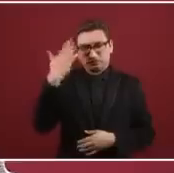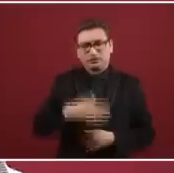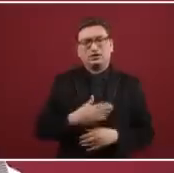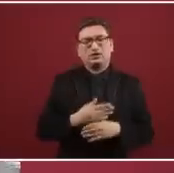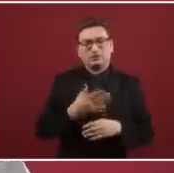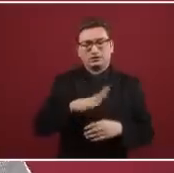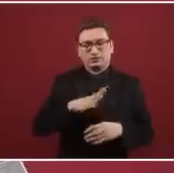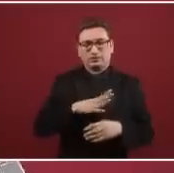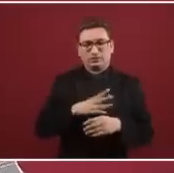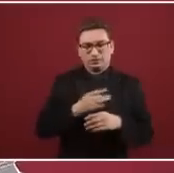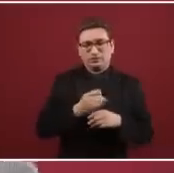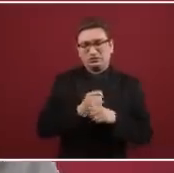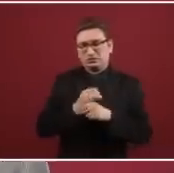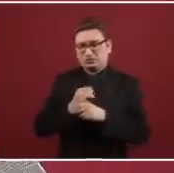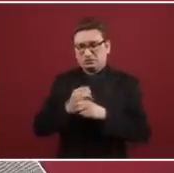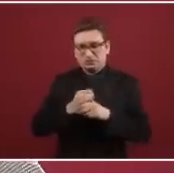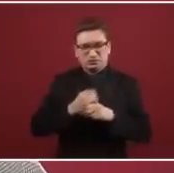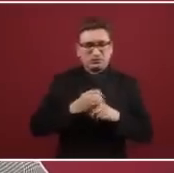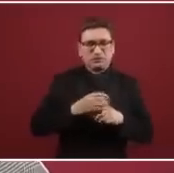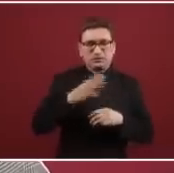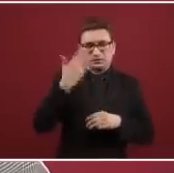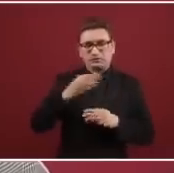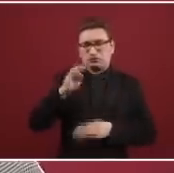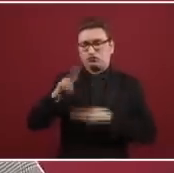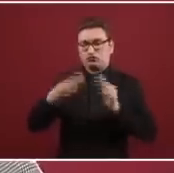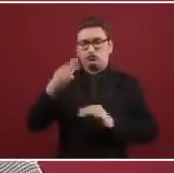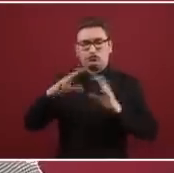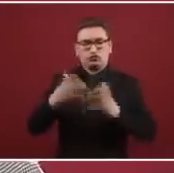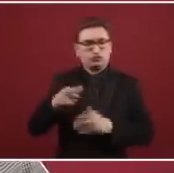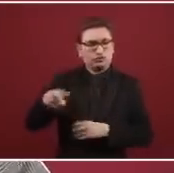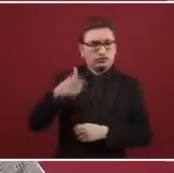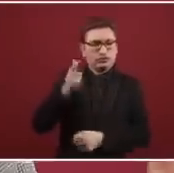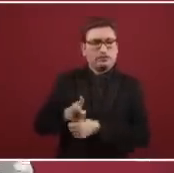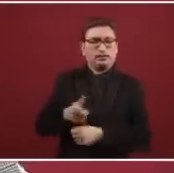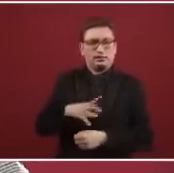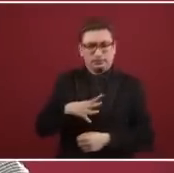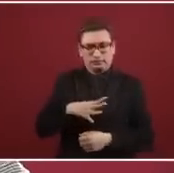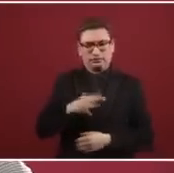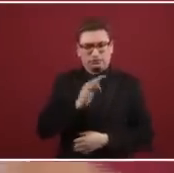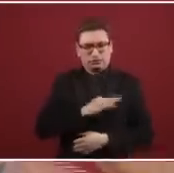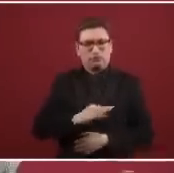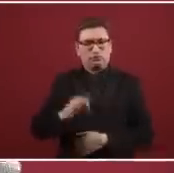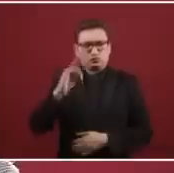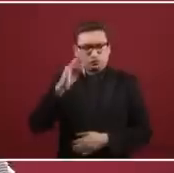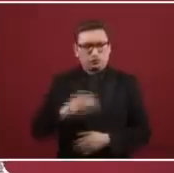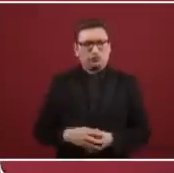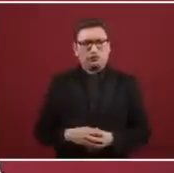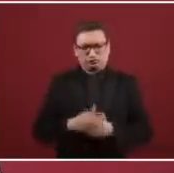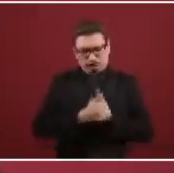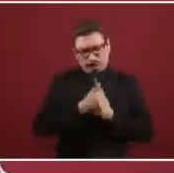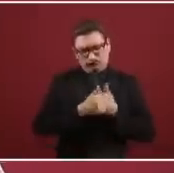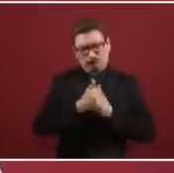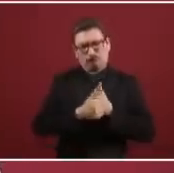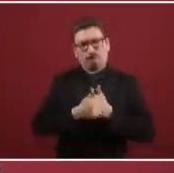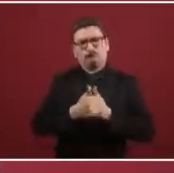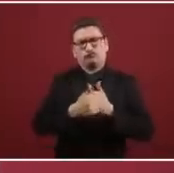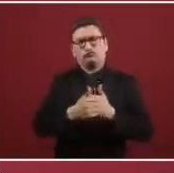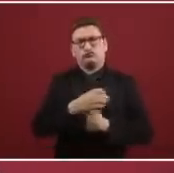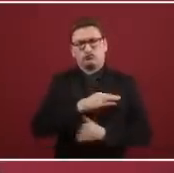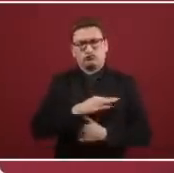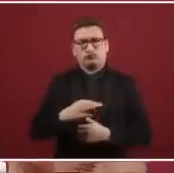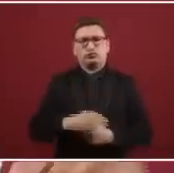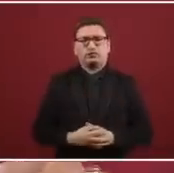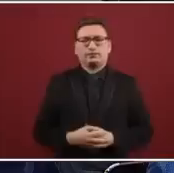estadística que nos confirma el mundo de que se logra una buena competitividad o